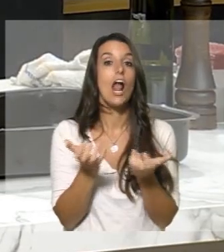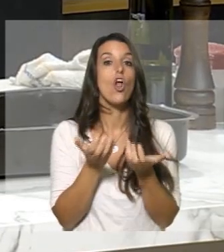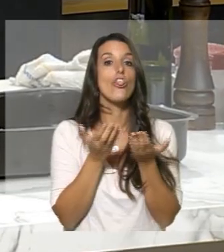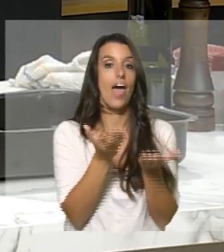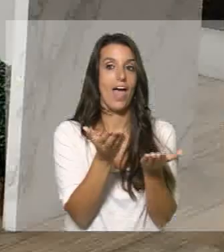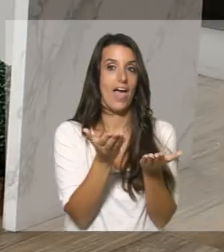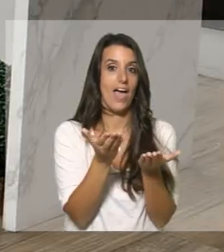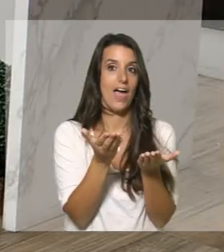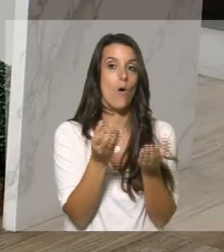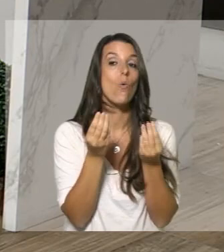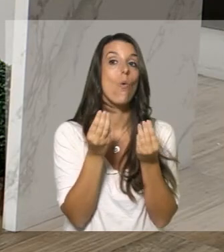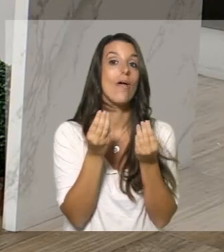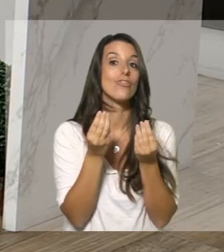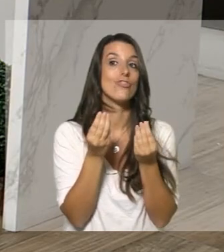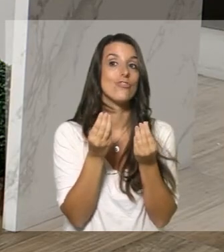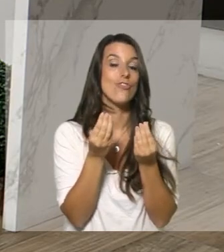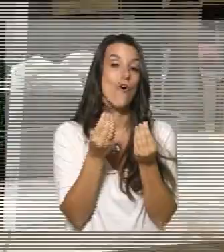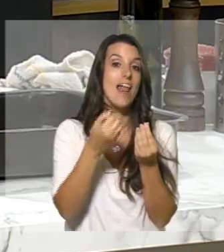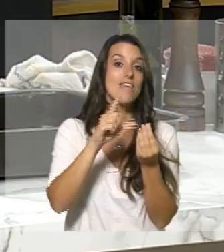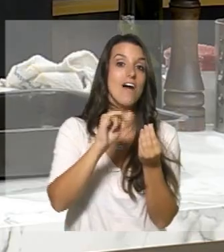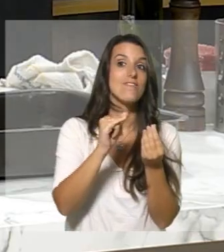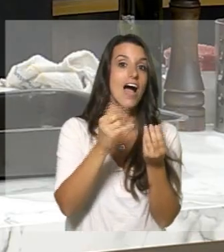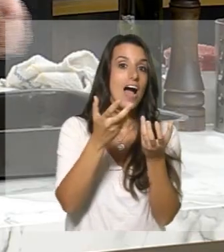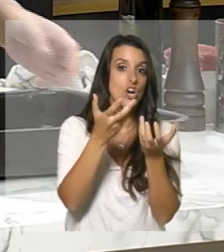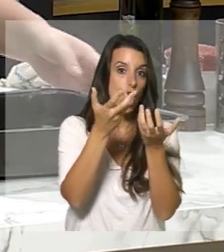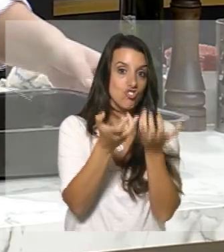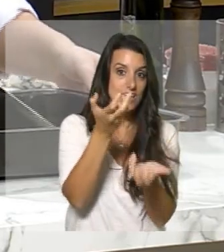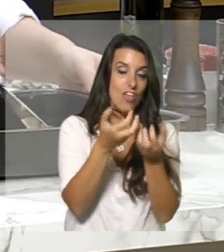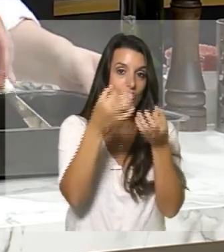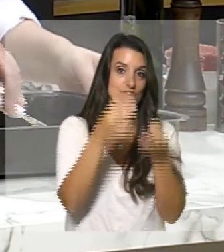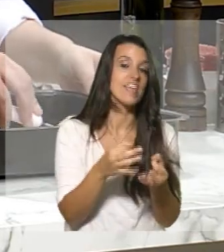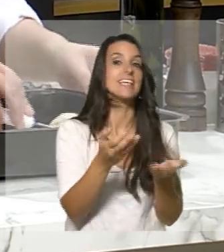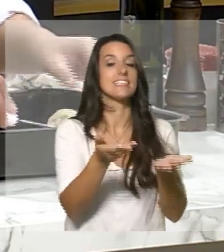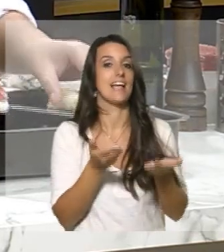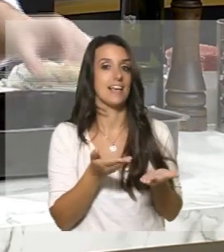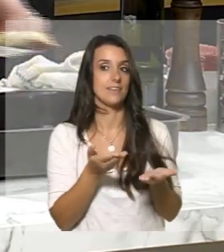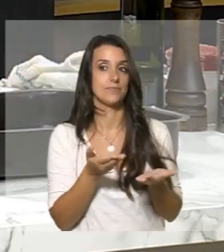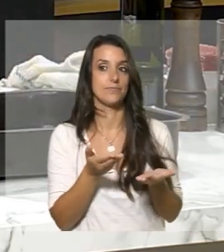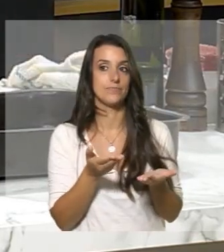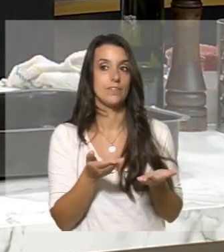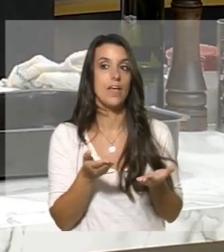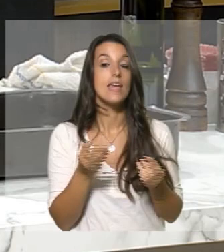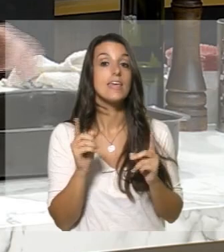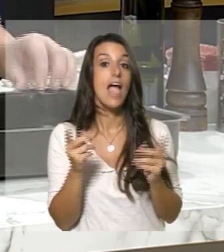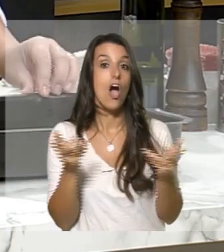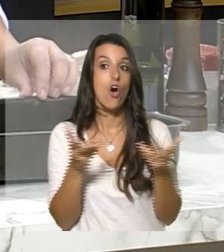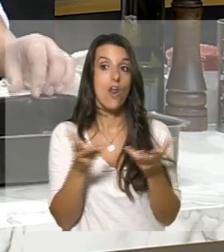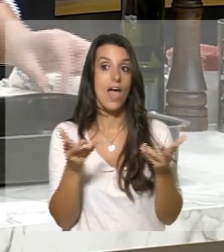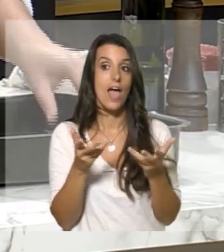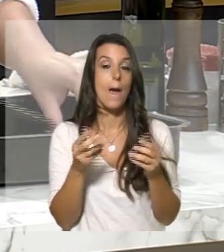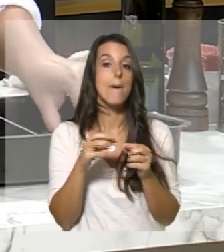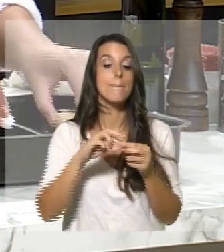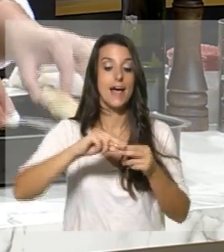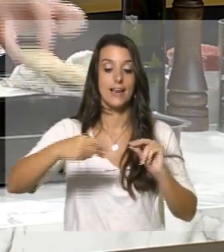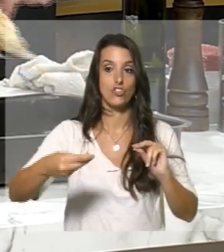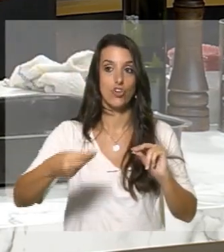saque, cuando ponga, perdón, los alibaba y estén cocidos y los retire. Ahí ya nuevamente los llevas. Le pongo. Bueno, y acá los